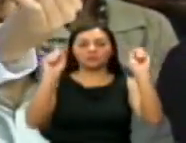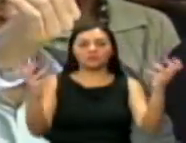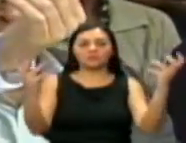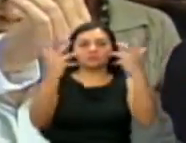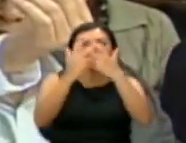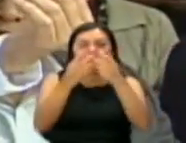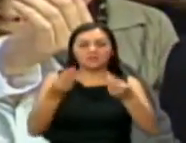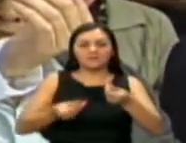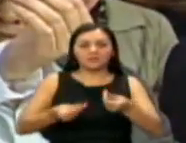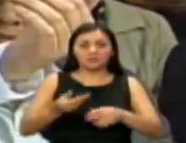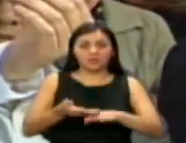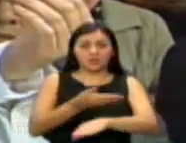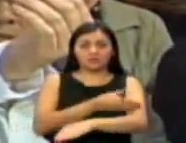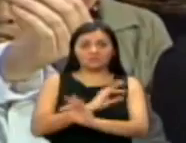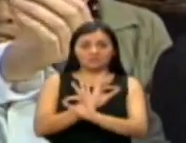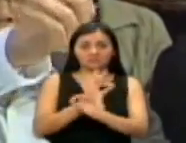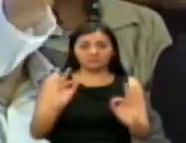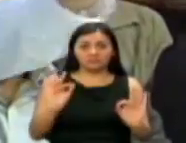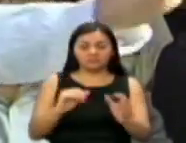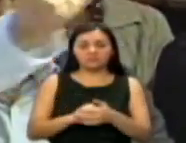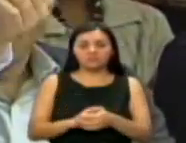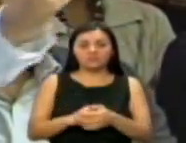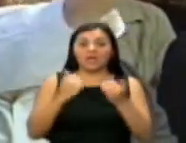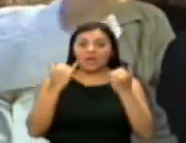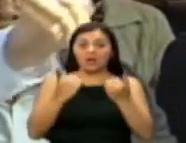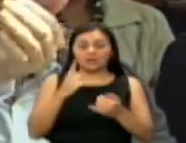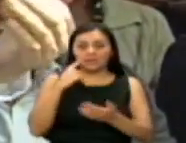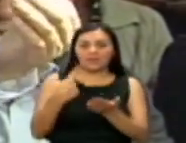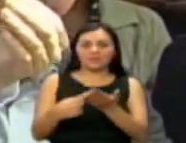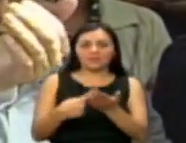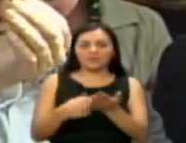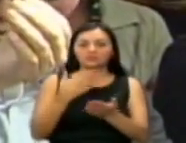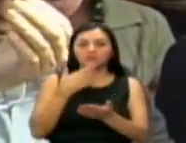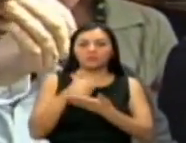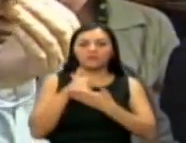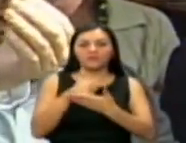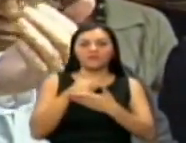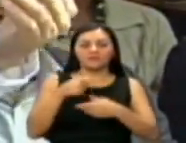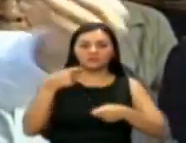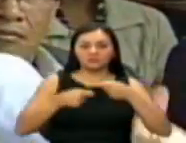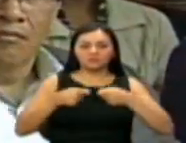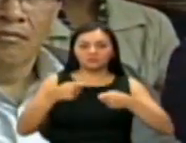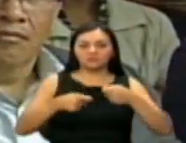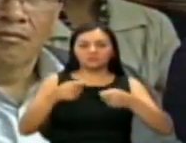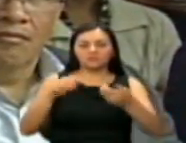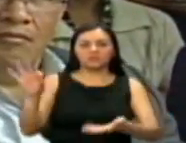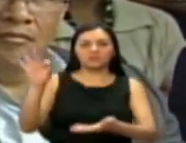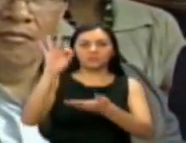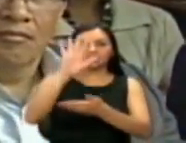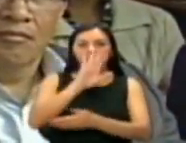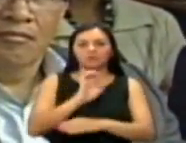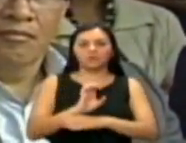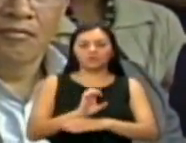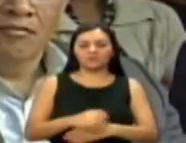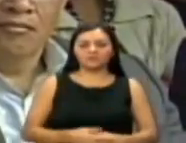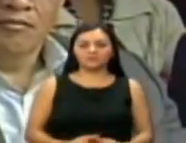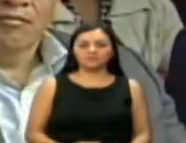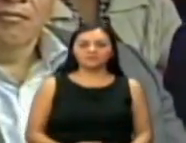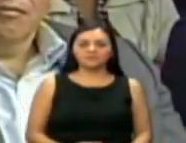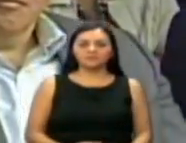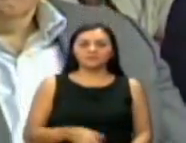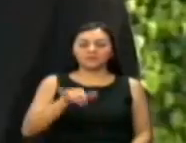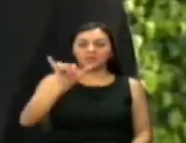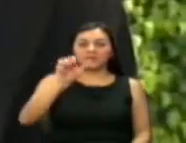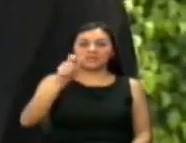Esa inversión no llegaba antes a ninguna universidad. Entonces también hay que ver el análisis costo-beneficio que representa para el país y para el Ecuador, ¿no? Yachay